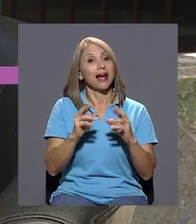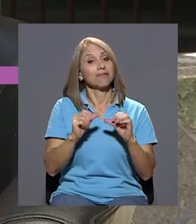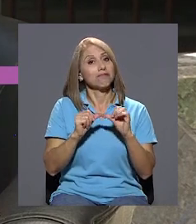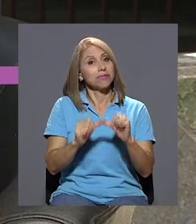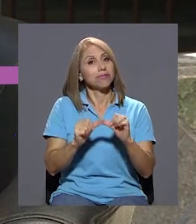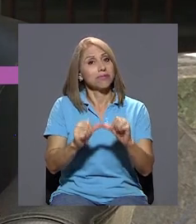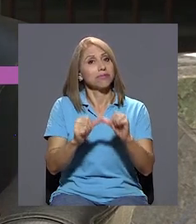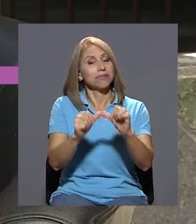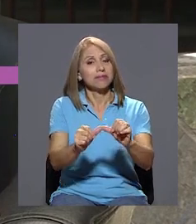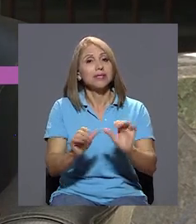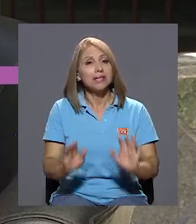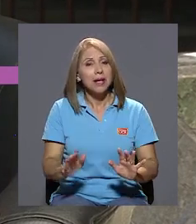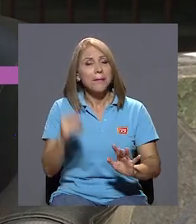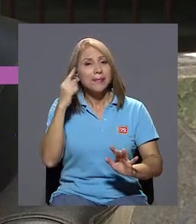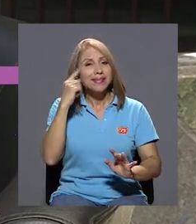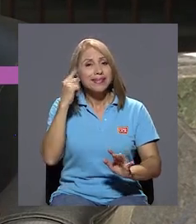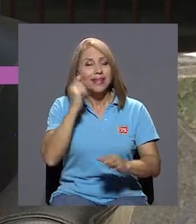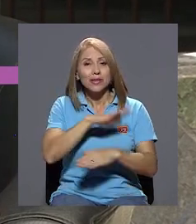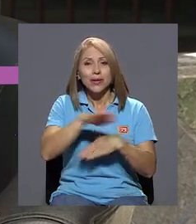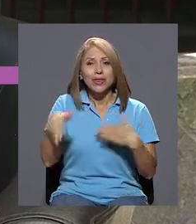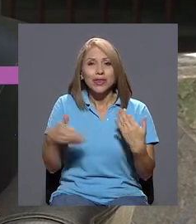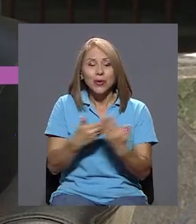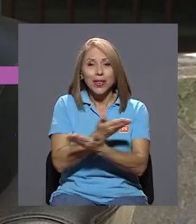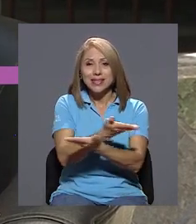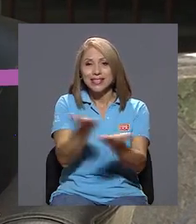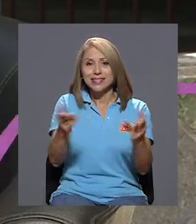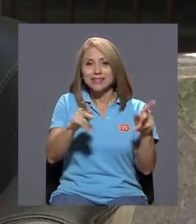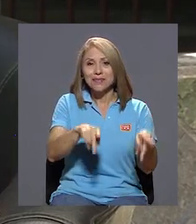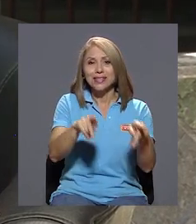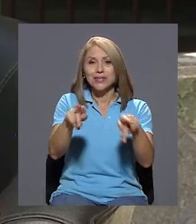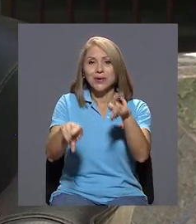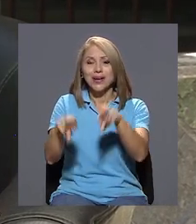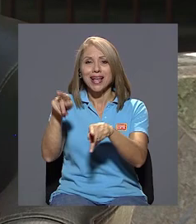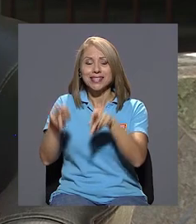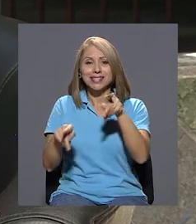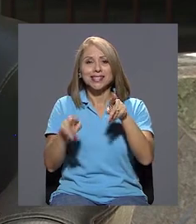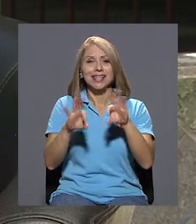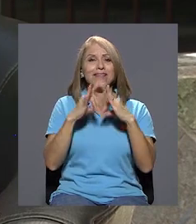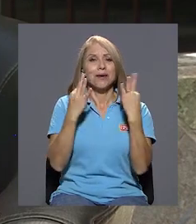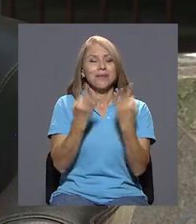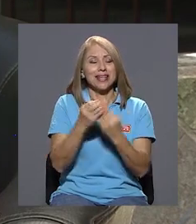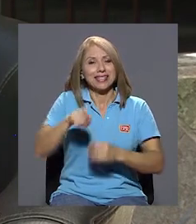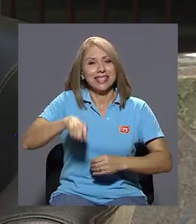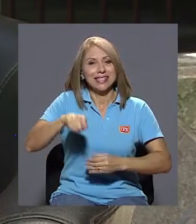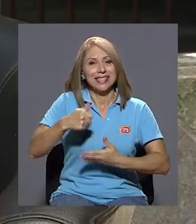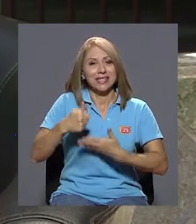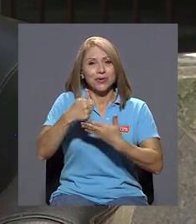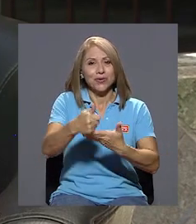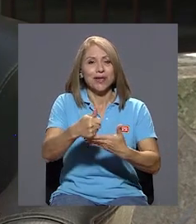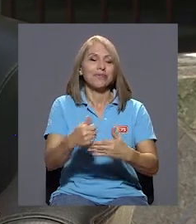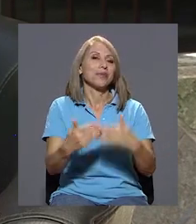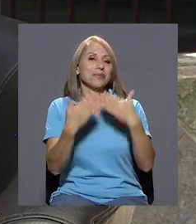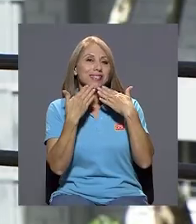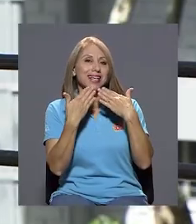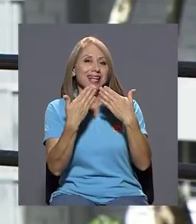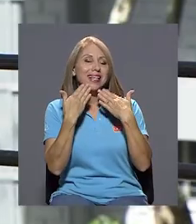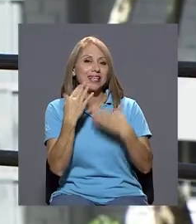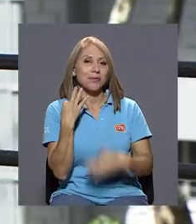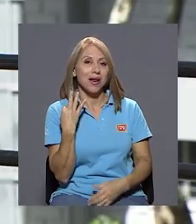Pues ojalá que sigan adelante, ¿verdad? En pensando en todas estas personas que familias que van a necesitar esa